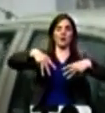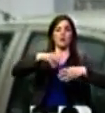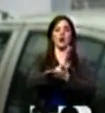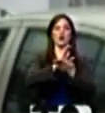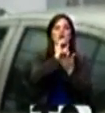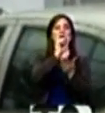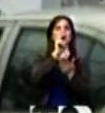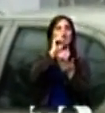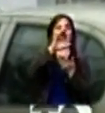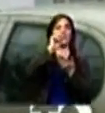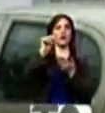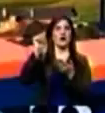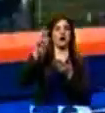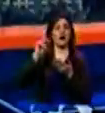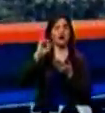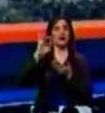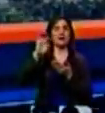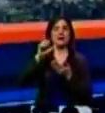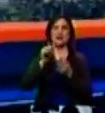Los habitantes piden el arreglo inmediato.